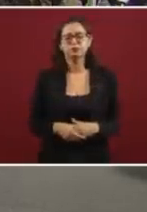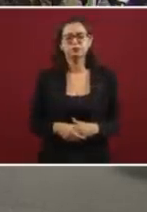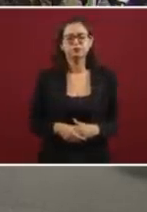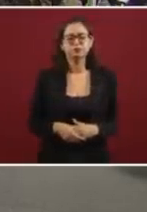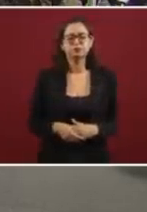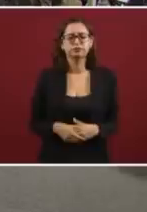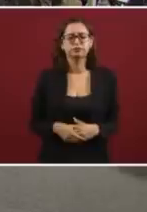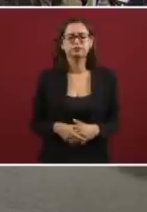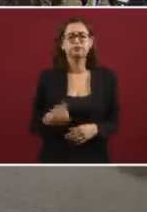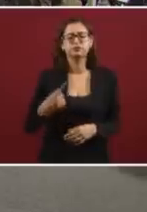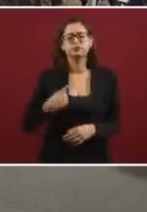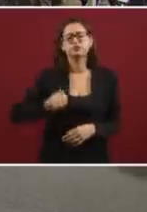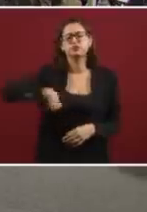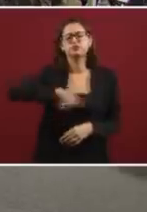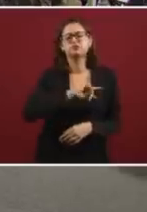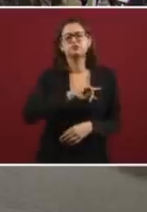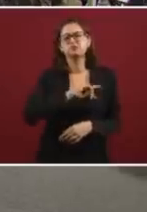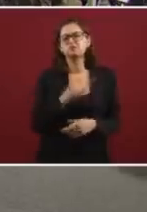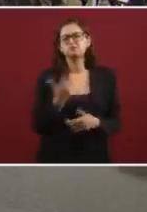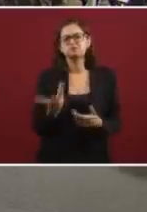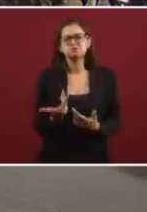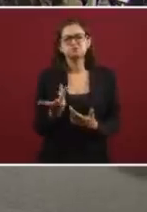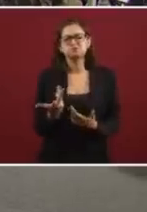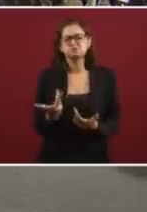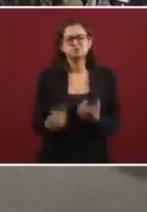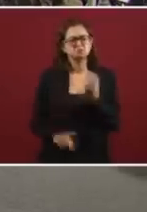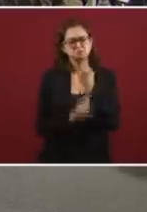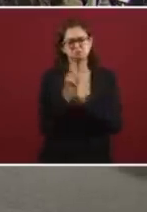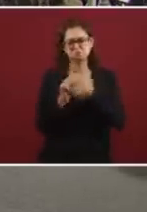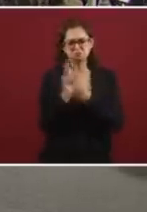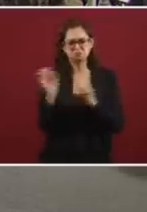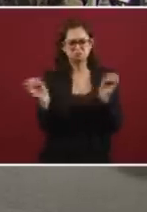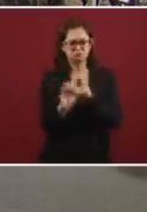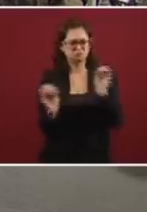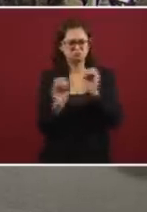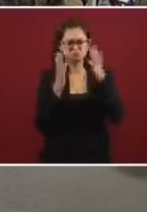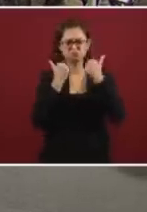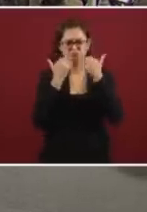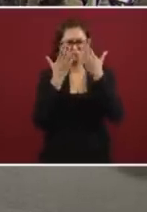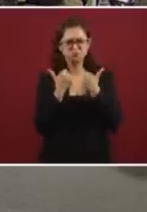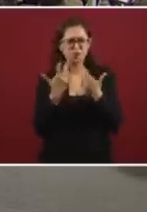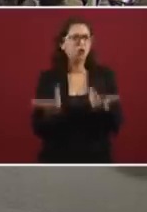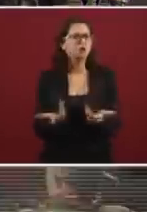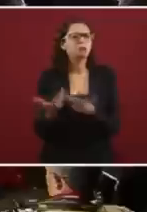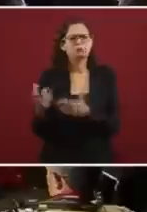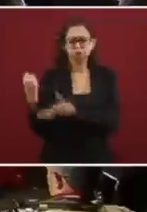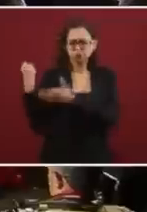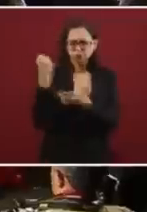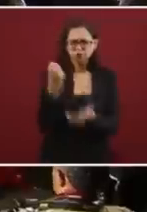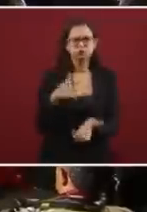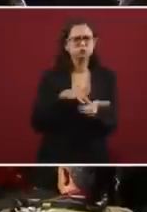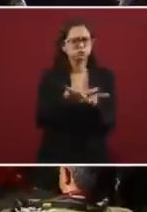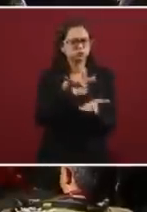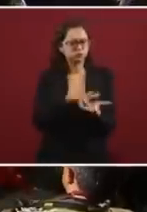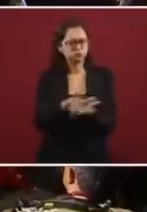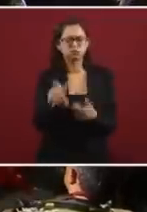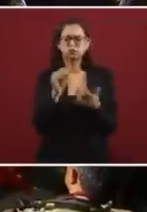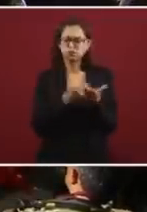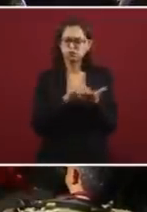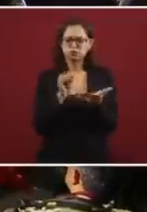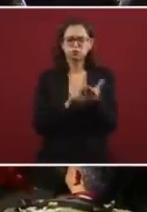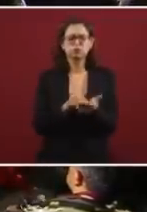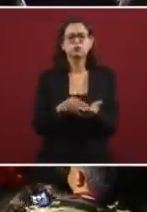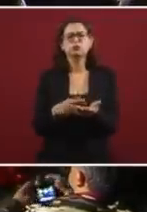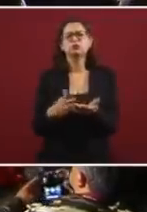no hemos tenido ningún problema ha habido inversiones se están